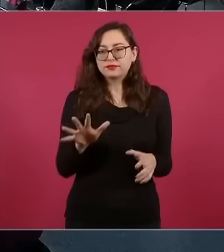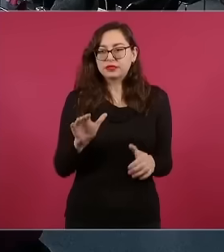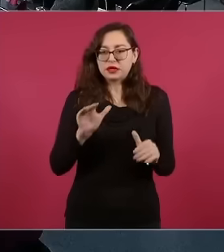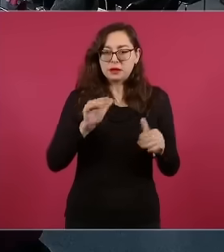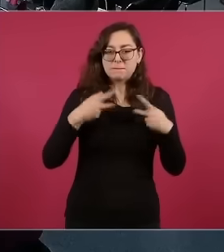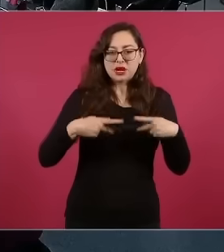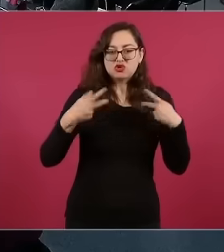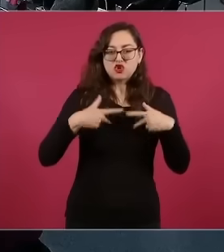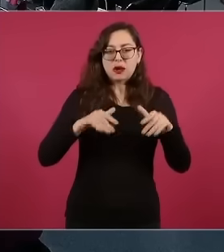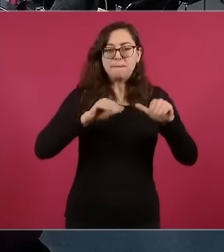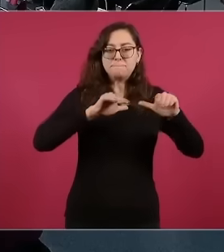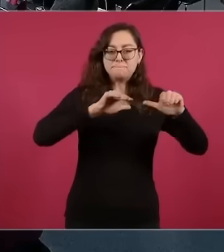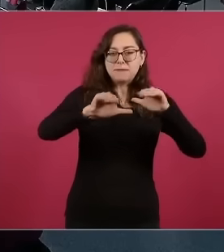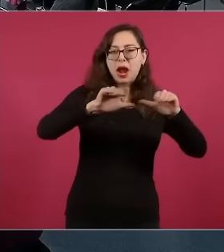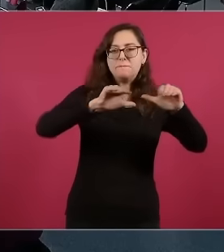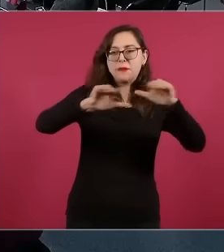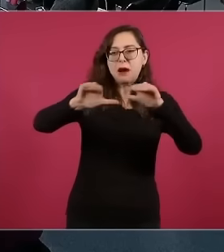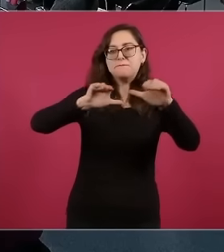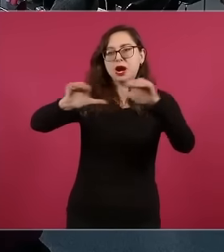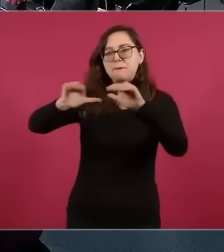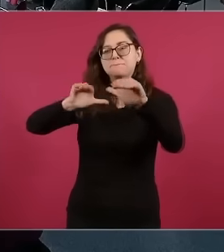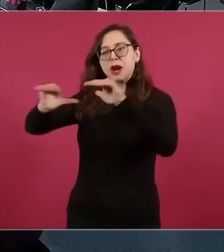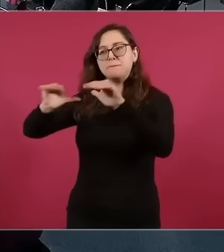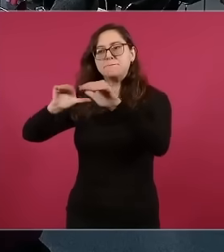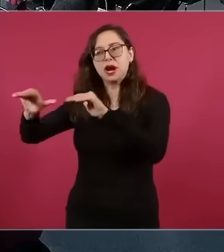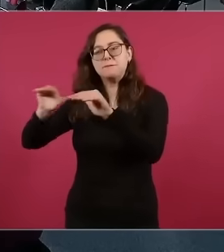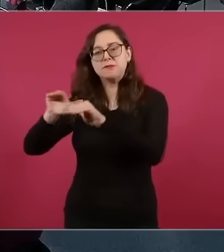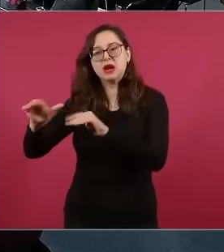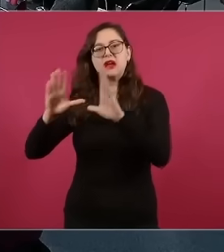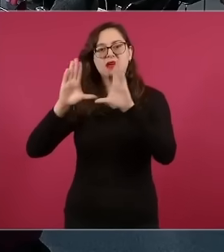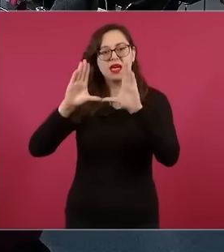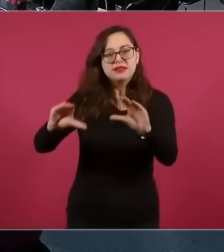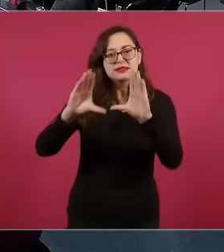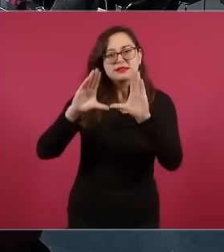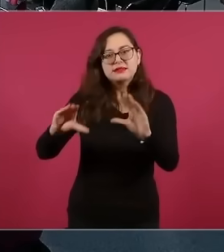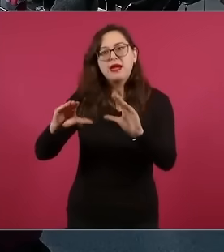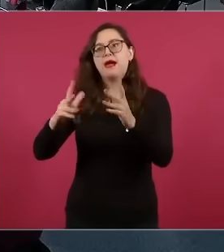concientización, con lo que nosotros llamamos